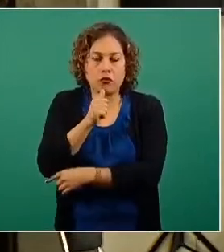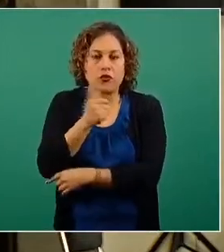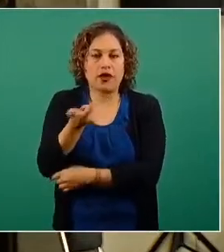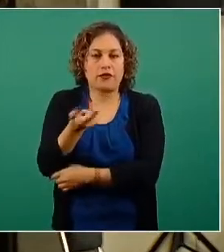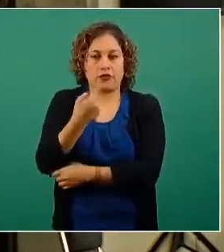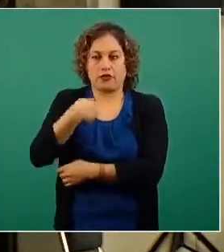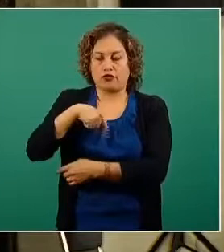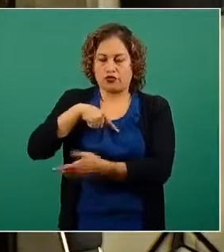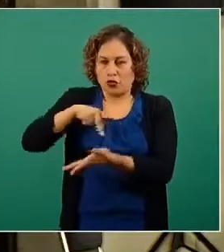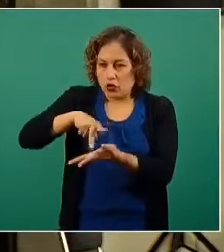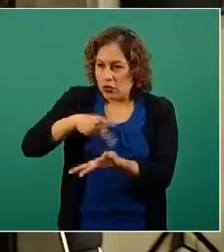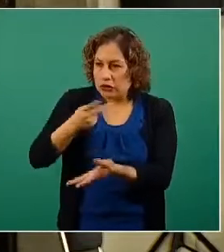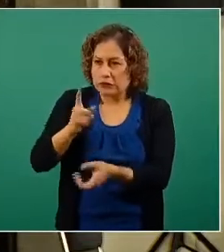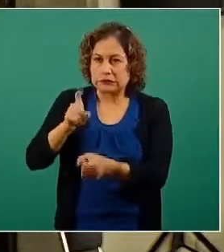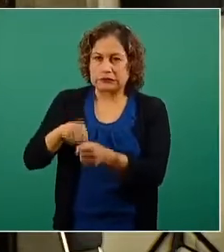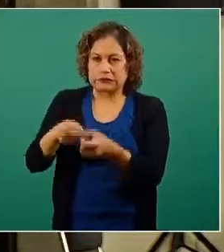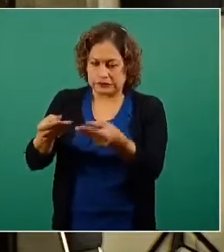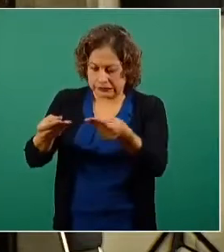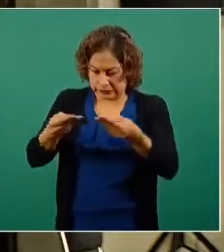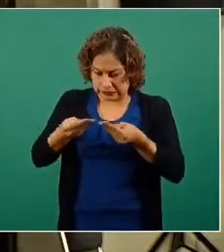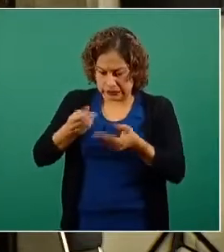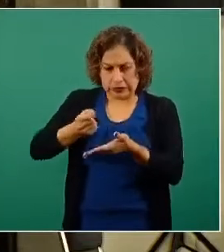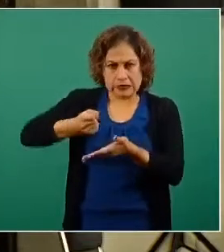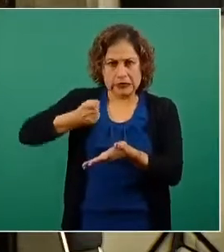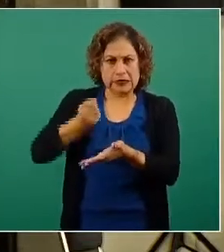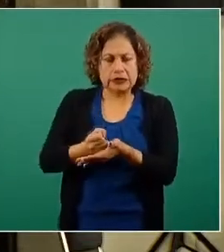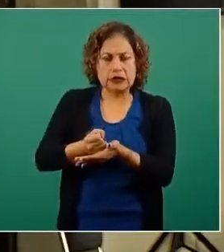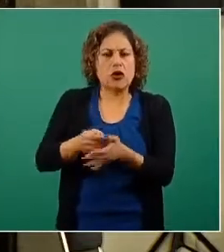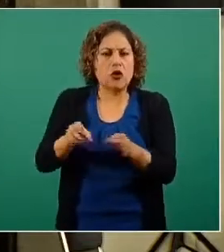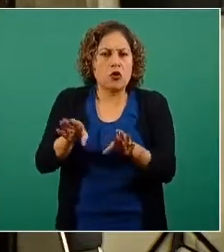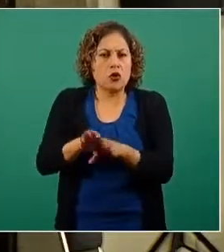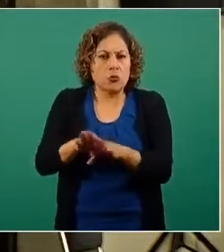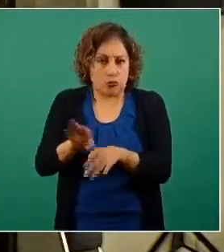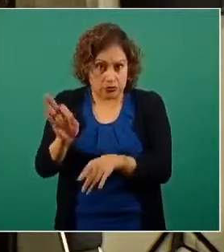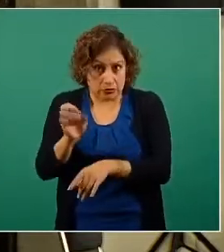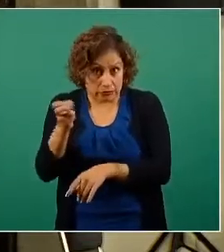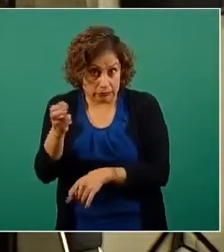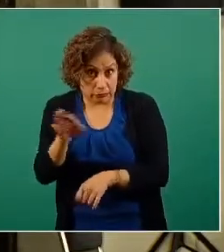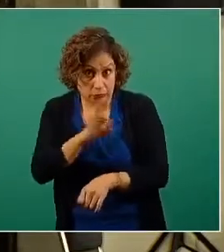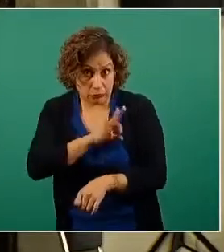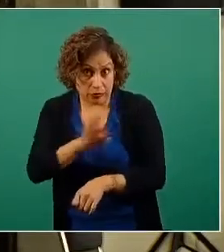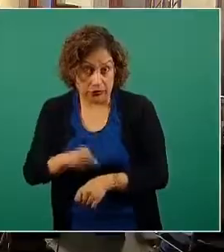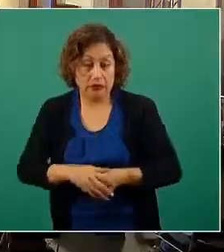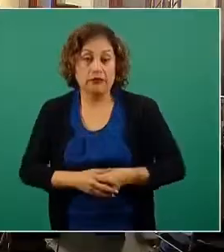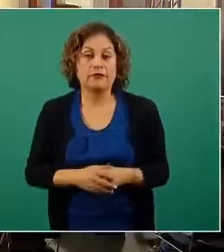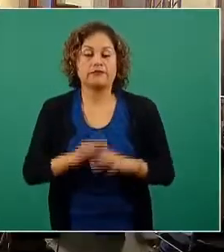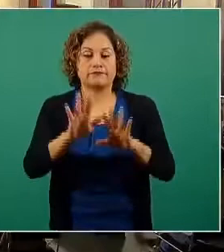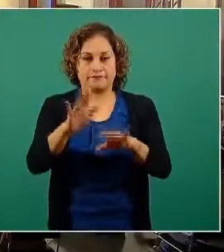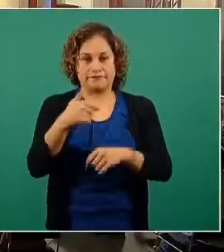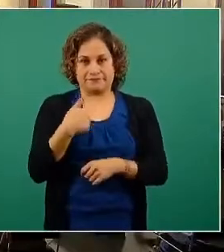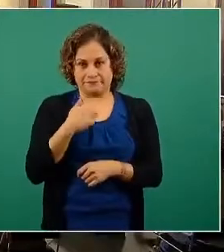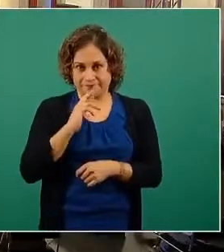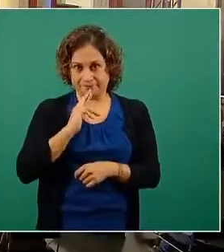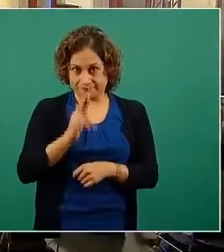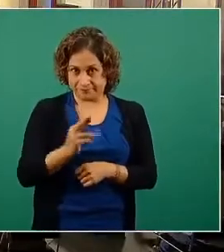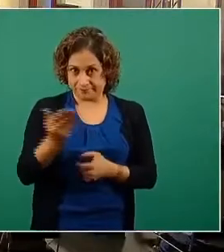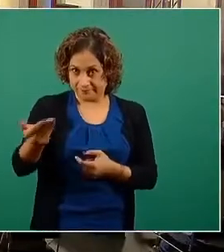podernos dar el comprobante? Okay. Bueno, en este caso, la voy respondiendo si le